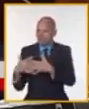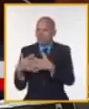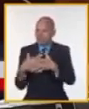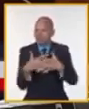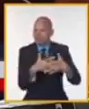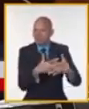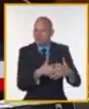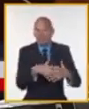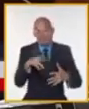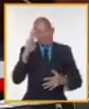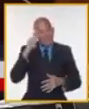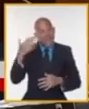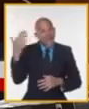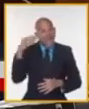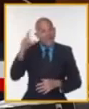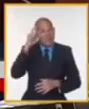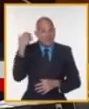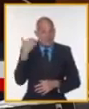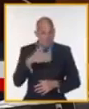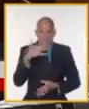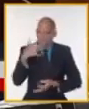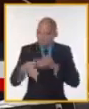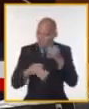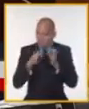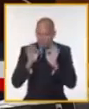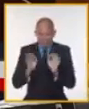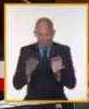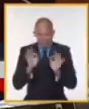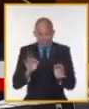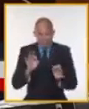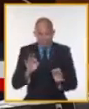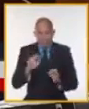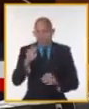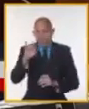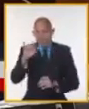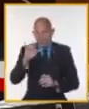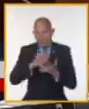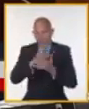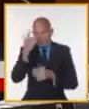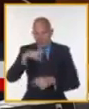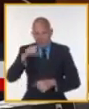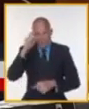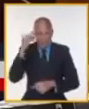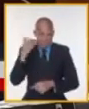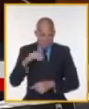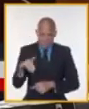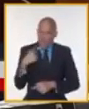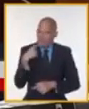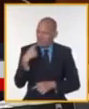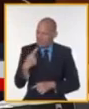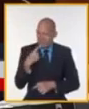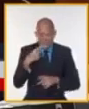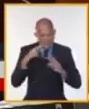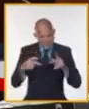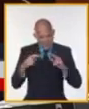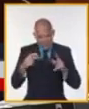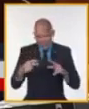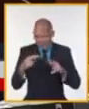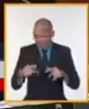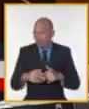como también el tema de la atención política al sector de la cultura, aspecto indispensable como